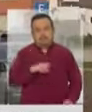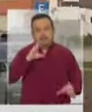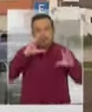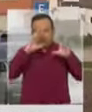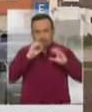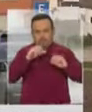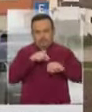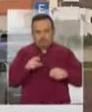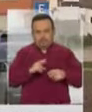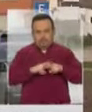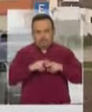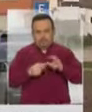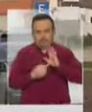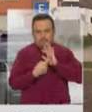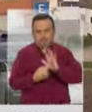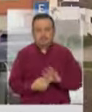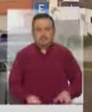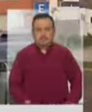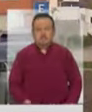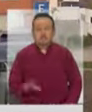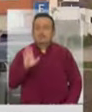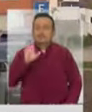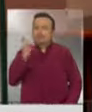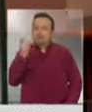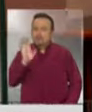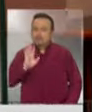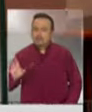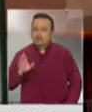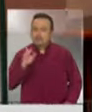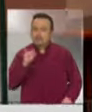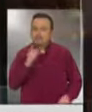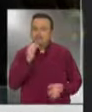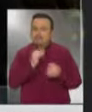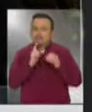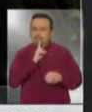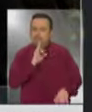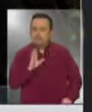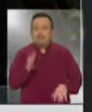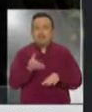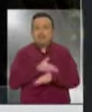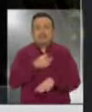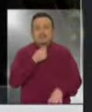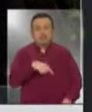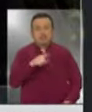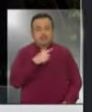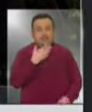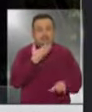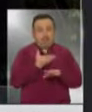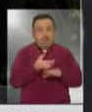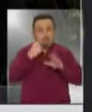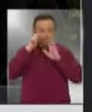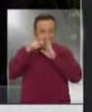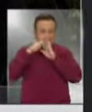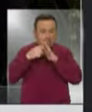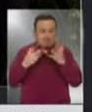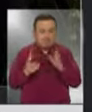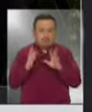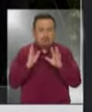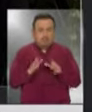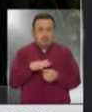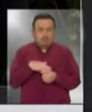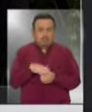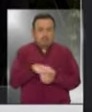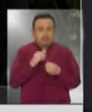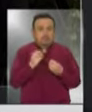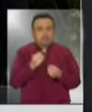edición central de Mega Noticias Prime. Rodrigo, solamente antes de cerrar, yo me imagino que ellos tienen registro, una situación que probablemente